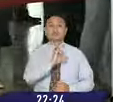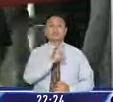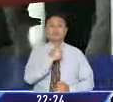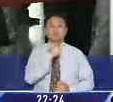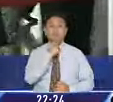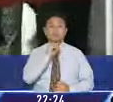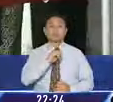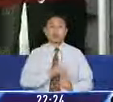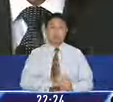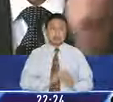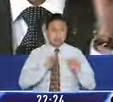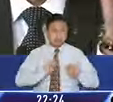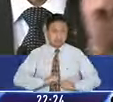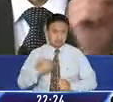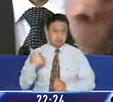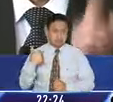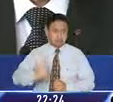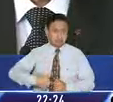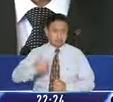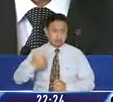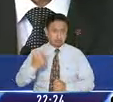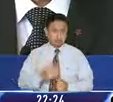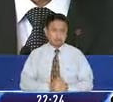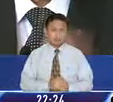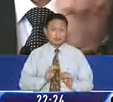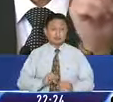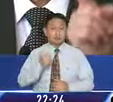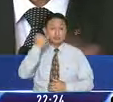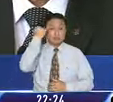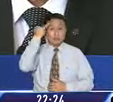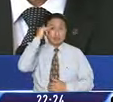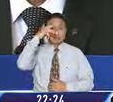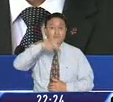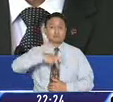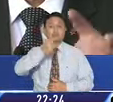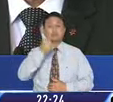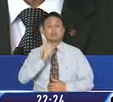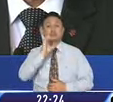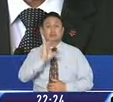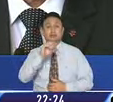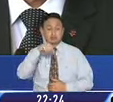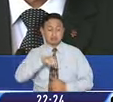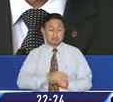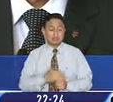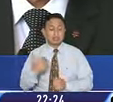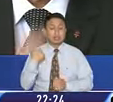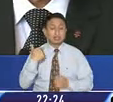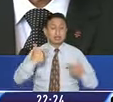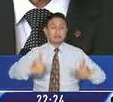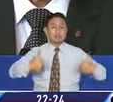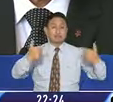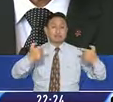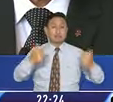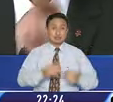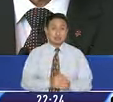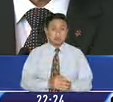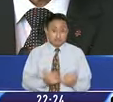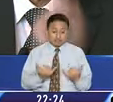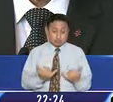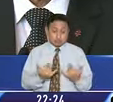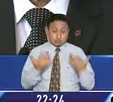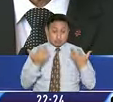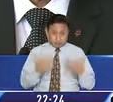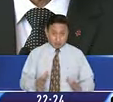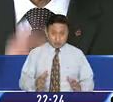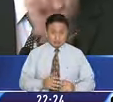el porte de armas. La iniciativa social cristiana para que se discuta la tenencia y el porte de armas, por